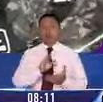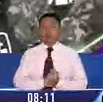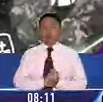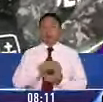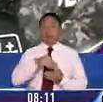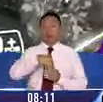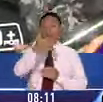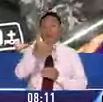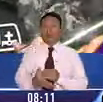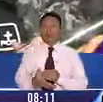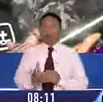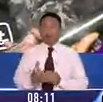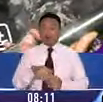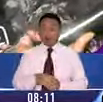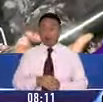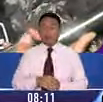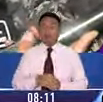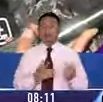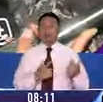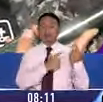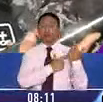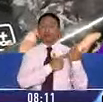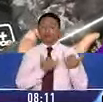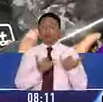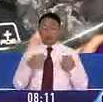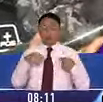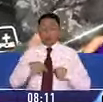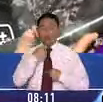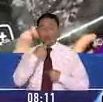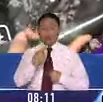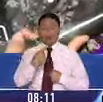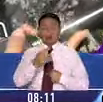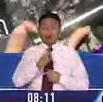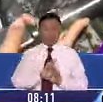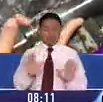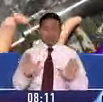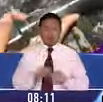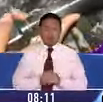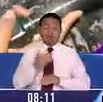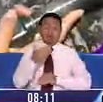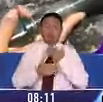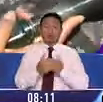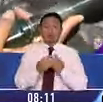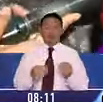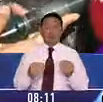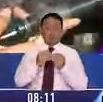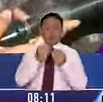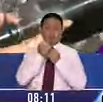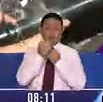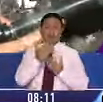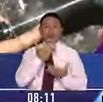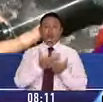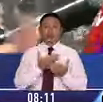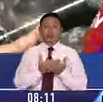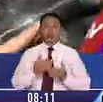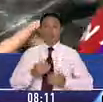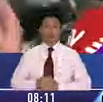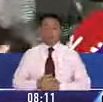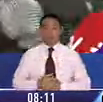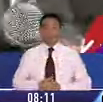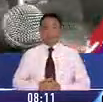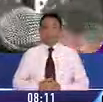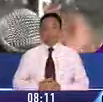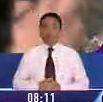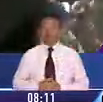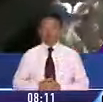se encuentran las Fuerzas Armadas. Por el momento eso es lo que puedo manifestarles, posteriormente daremos más información. Muchas gracias. Nuevamente,